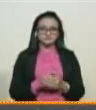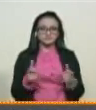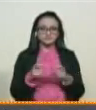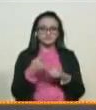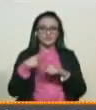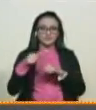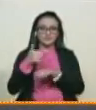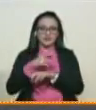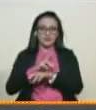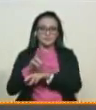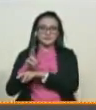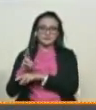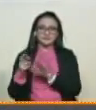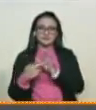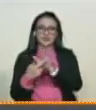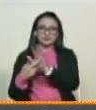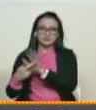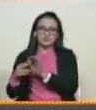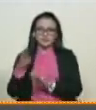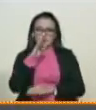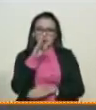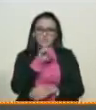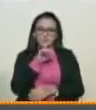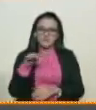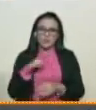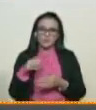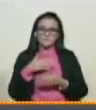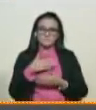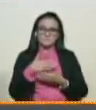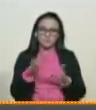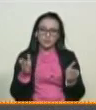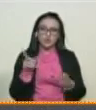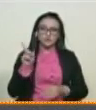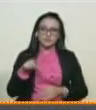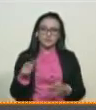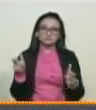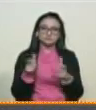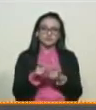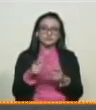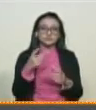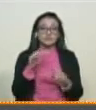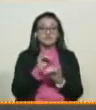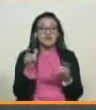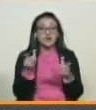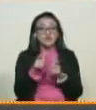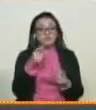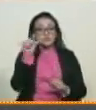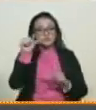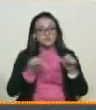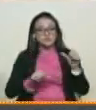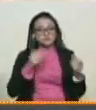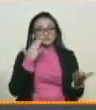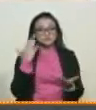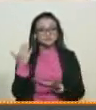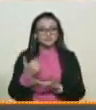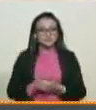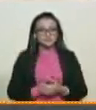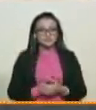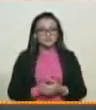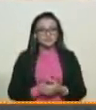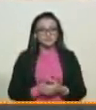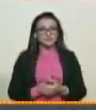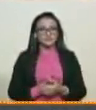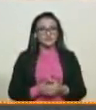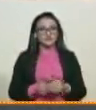diferentes representantes de la banca pública y privada y vamos a escuchar lo que dijo a la salida de esta reunión. Hemos implementado